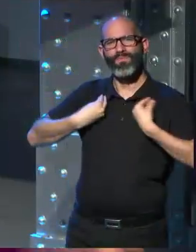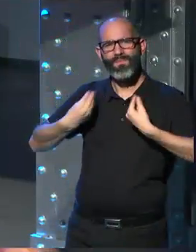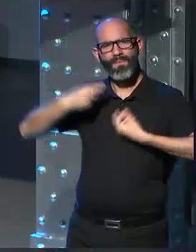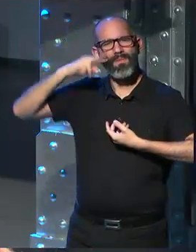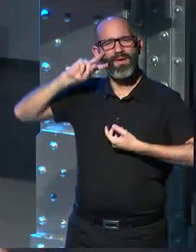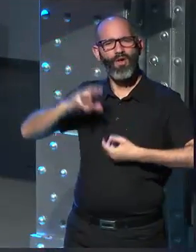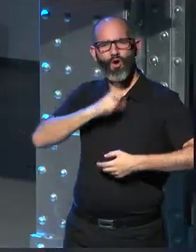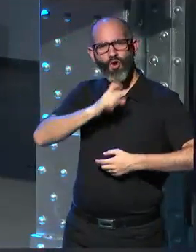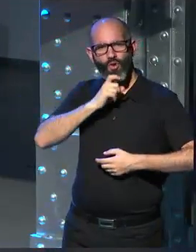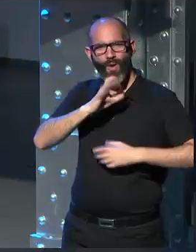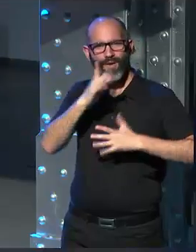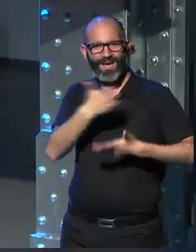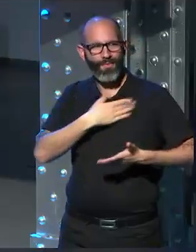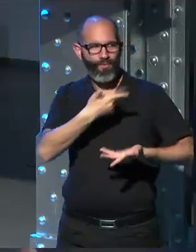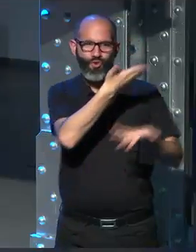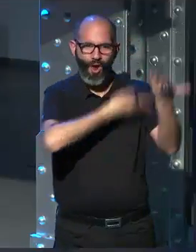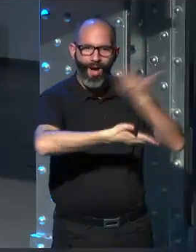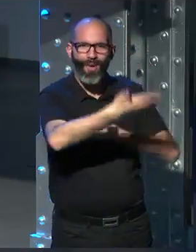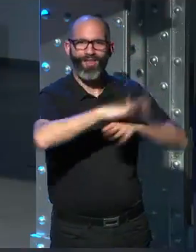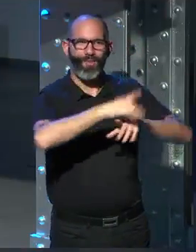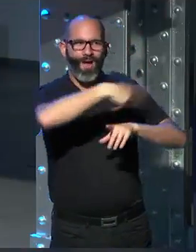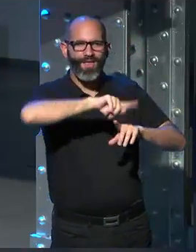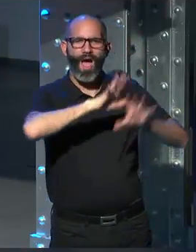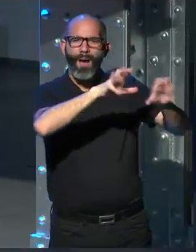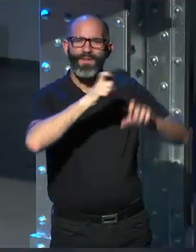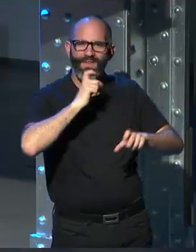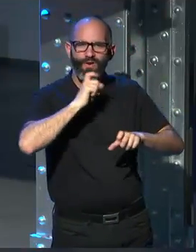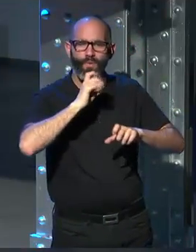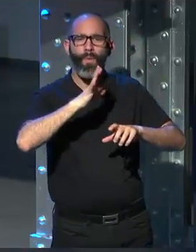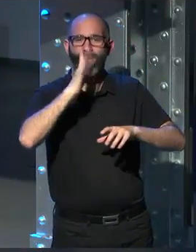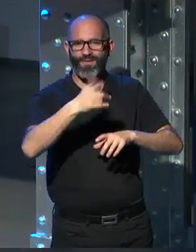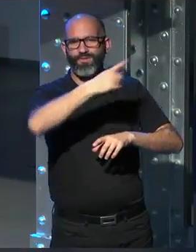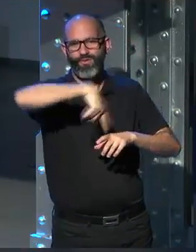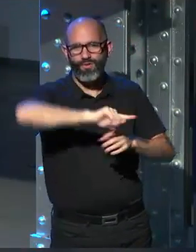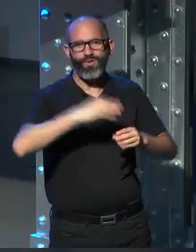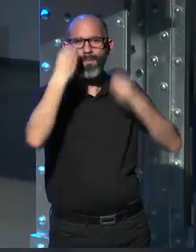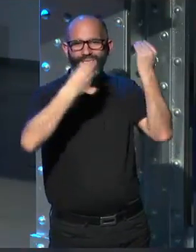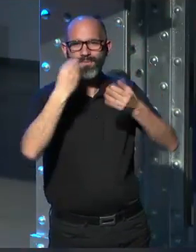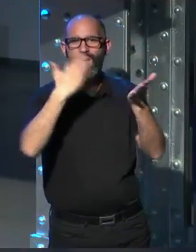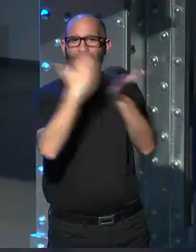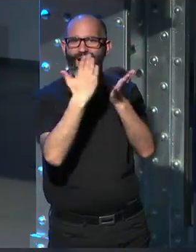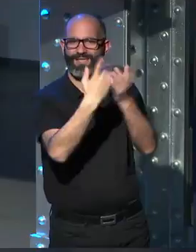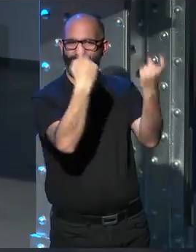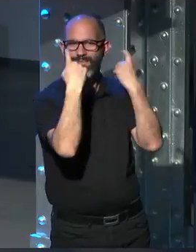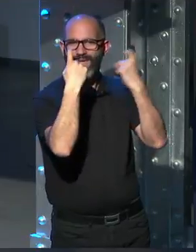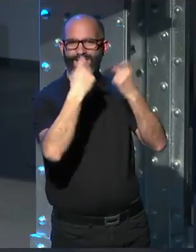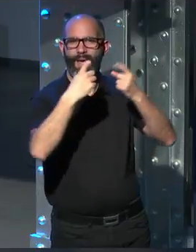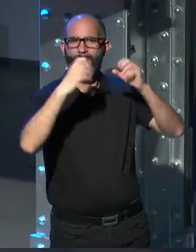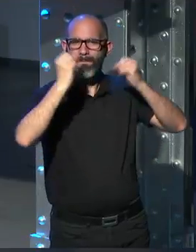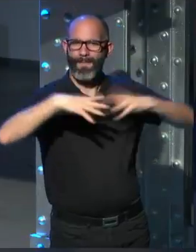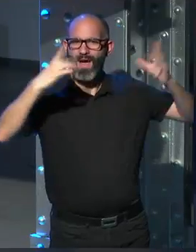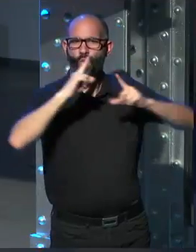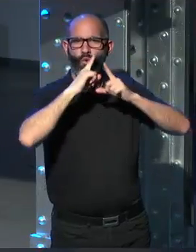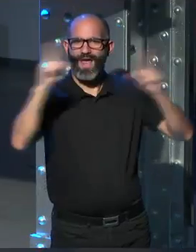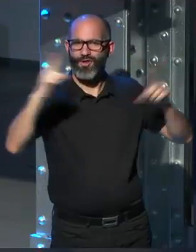los laterales, pero qué es lo que aprenden los magos y cómo lo aprenden. Entonces tomamos clases de magia durante 1 año y medio, y